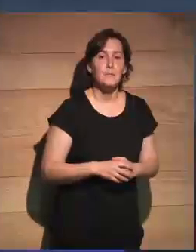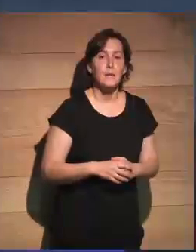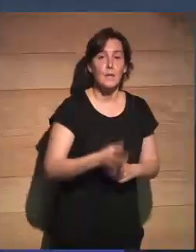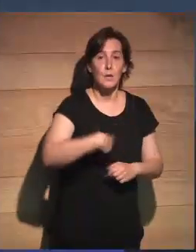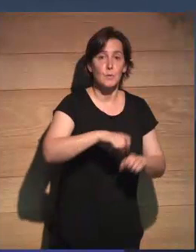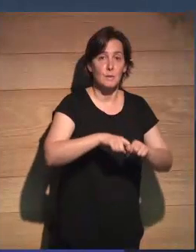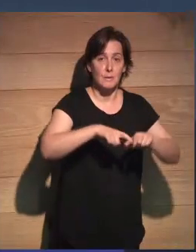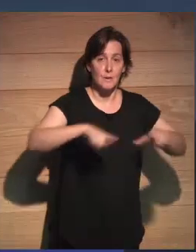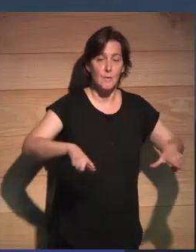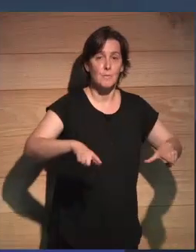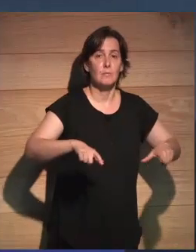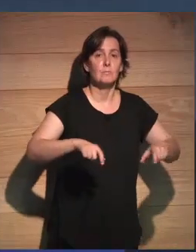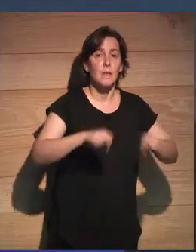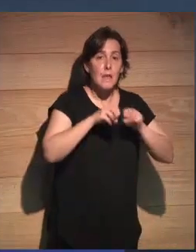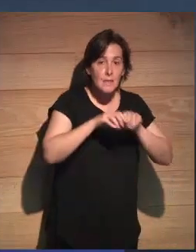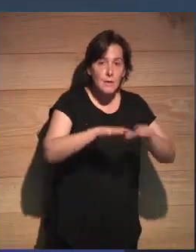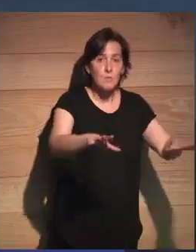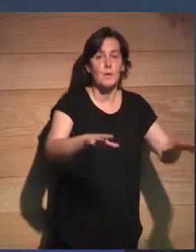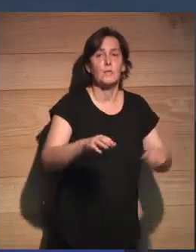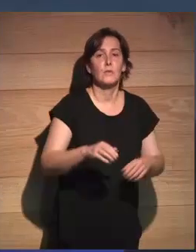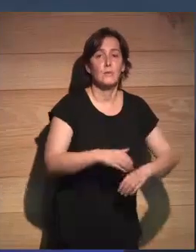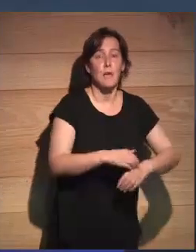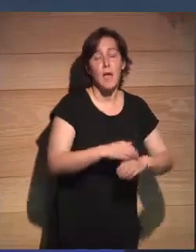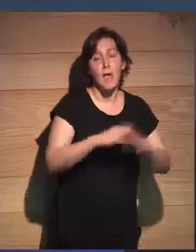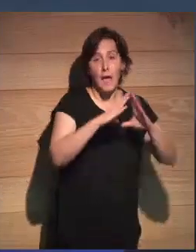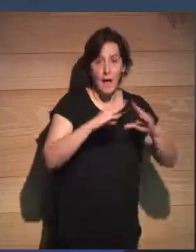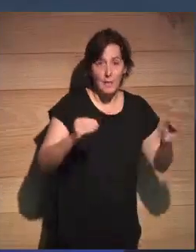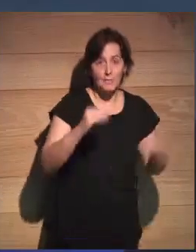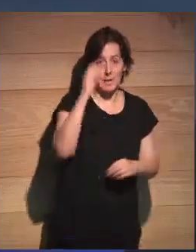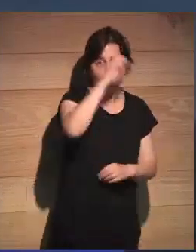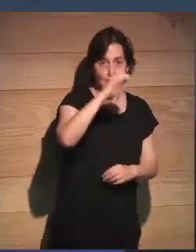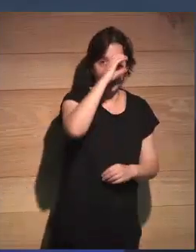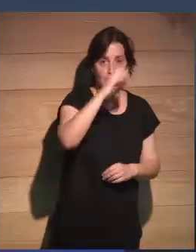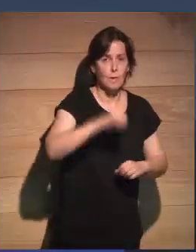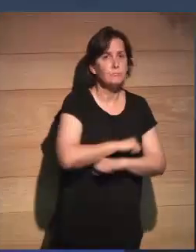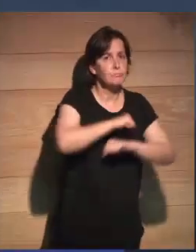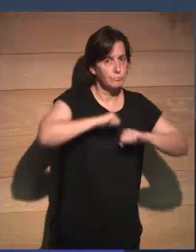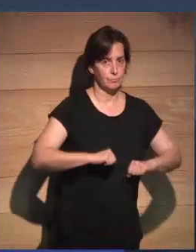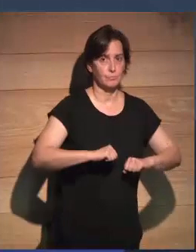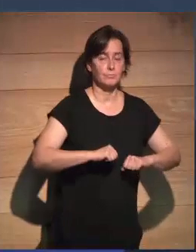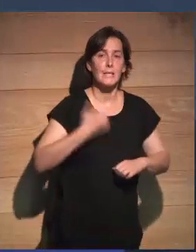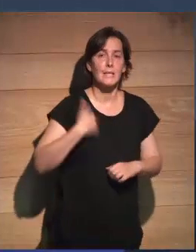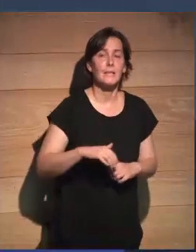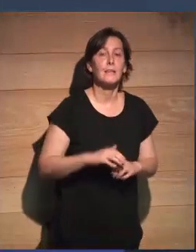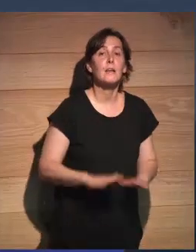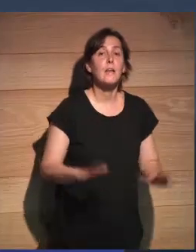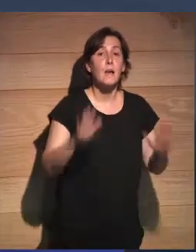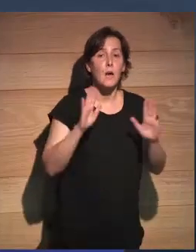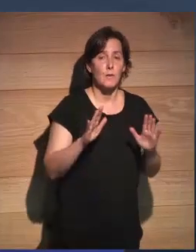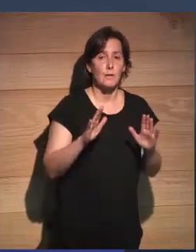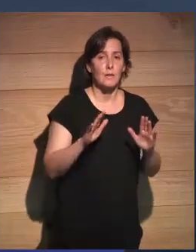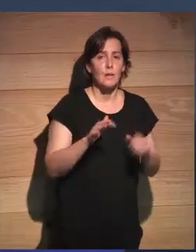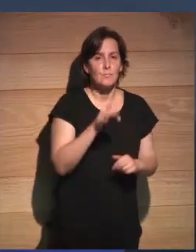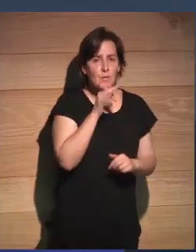Nuestra plataforma de divulgación académica y científica ya es un hecho más que sólido, aunque aún nos falte